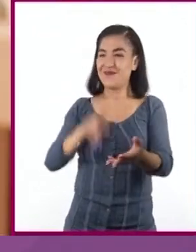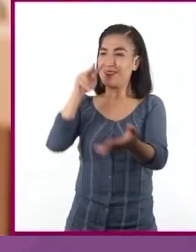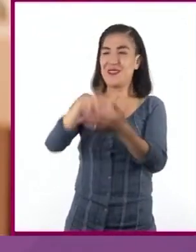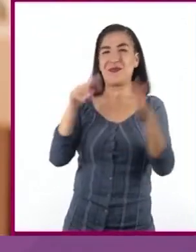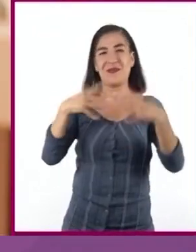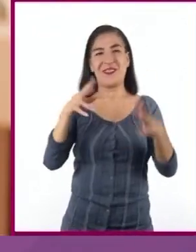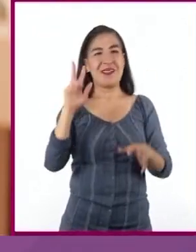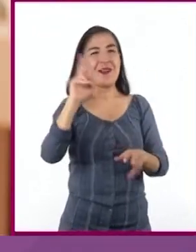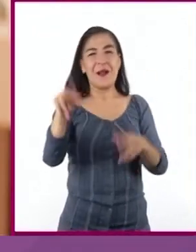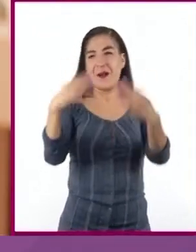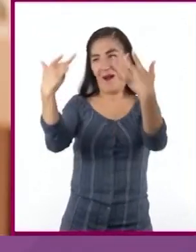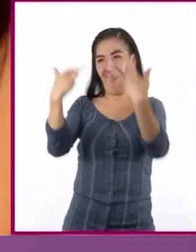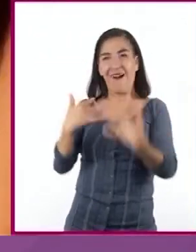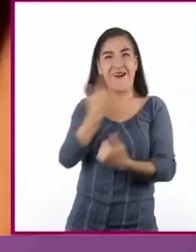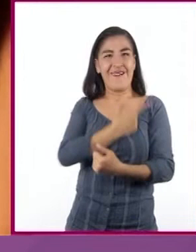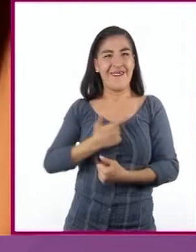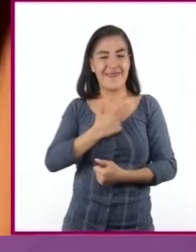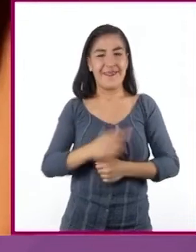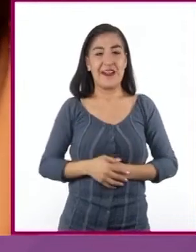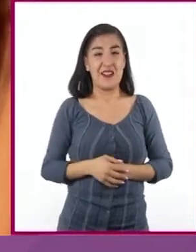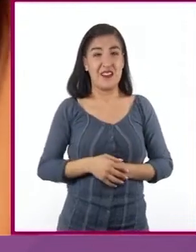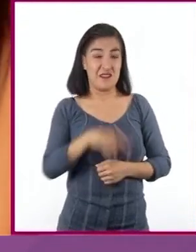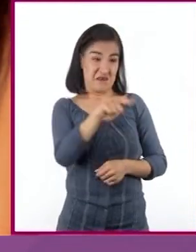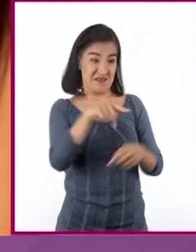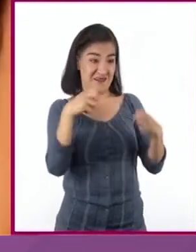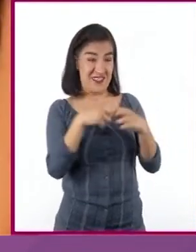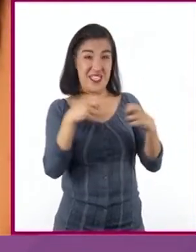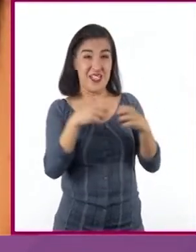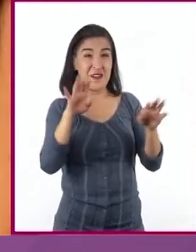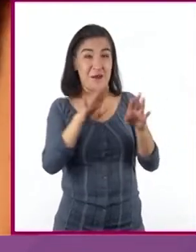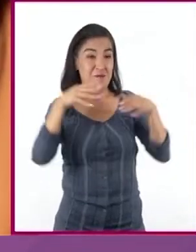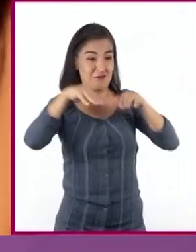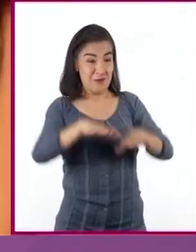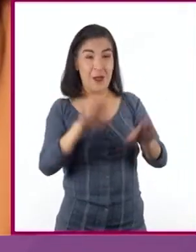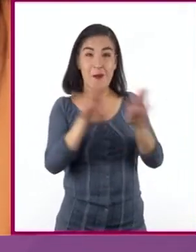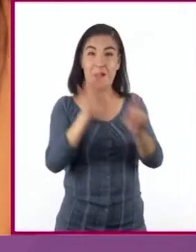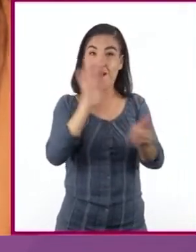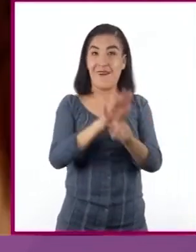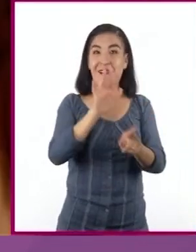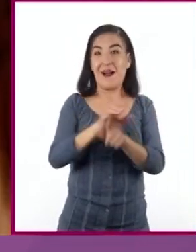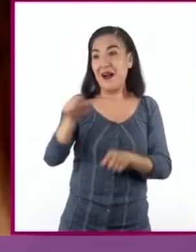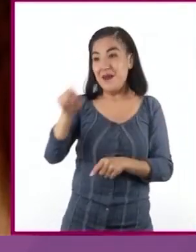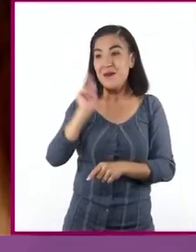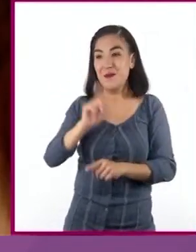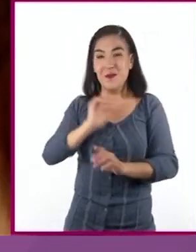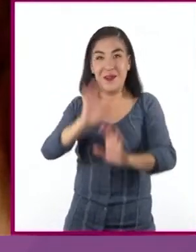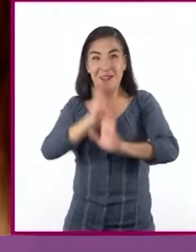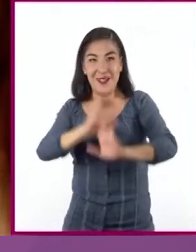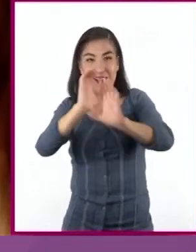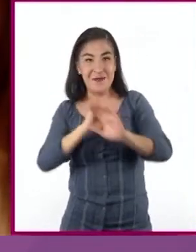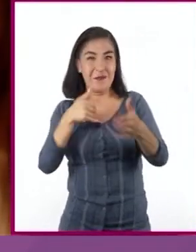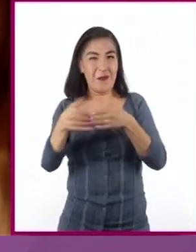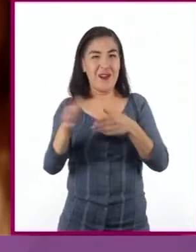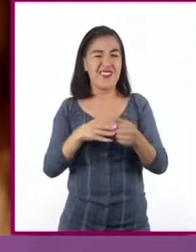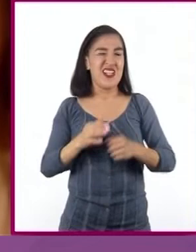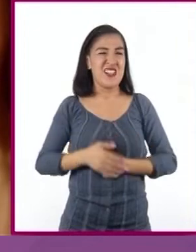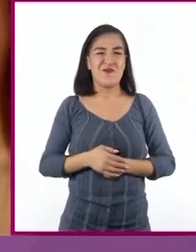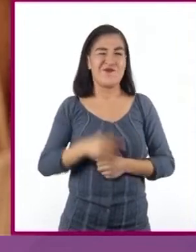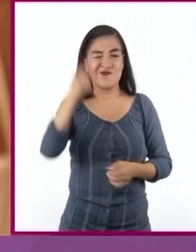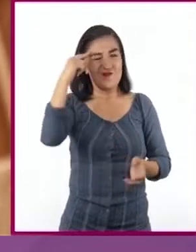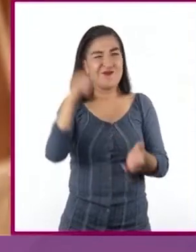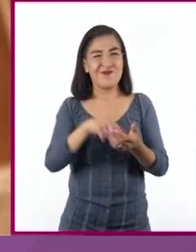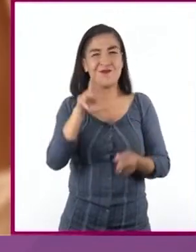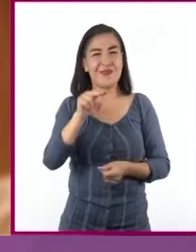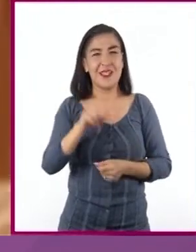usando. ¿Crees que unos tenis te harán más popular solo porque los anuncia la cantante de moda? No lo creo. La próxima